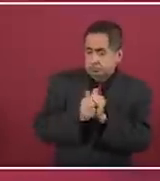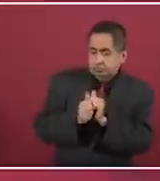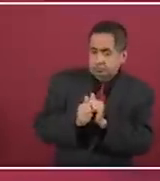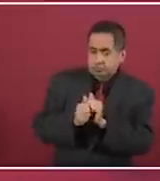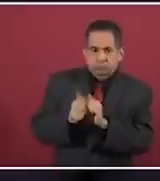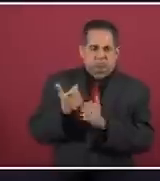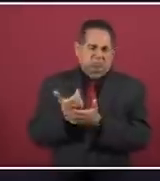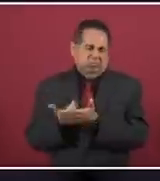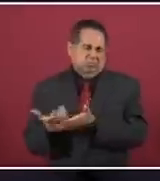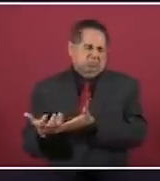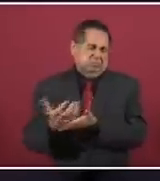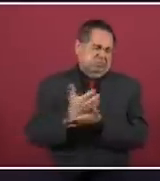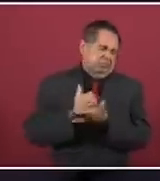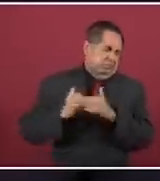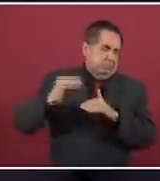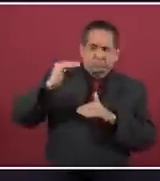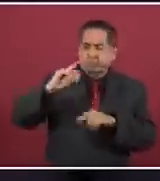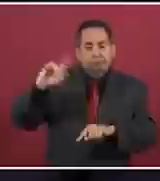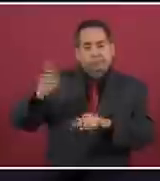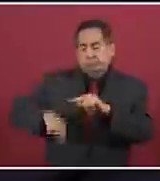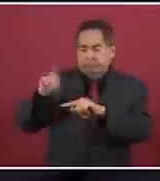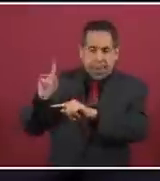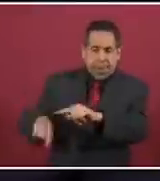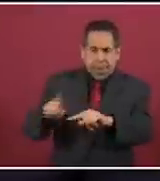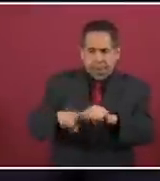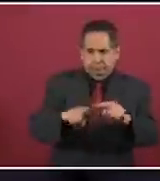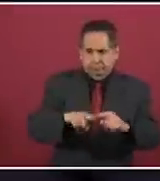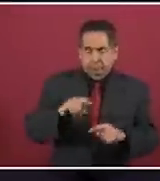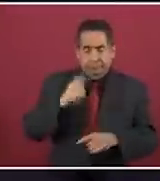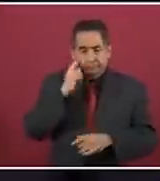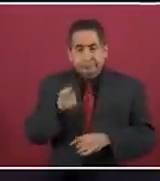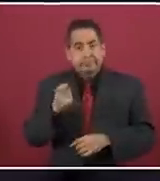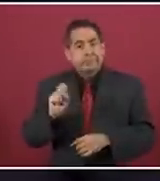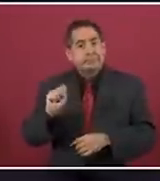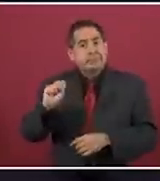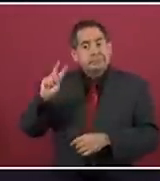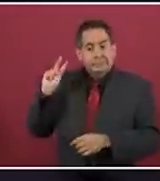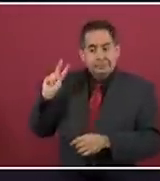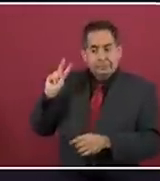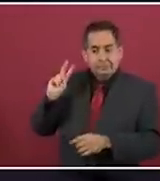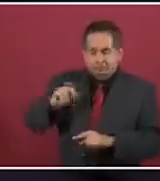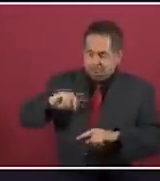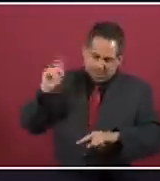sueldos elevados. El viernes